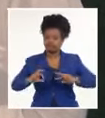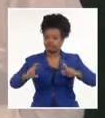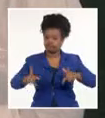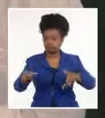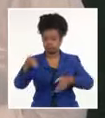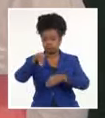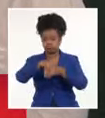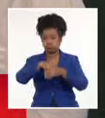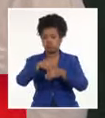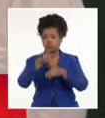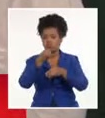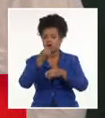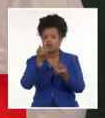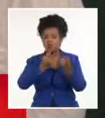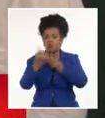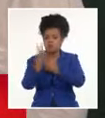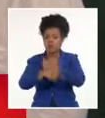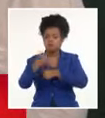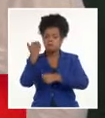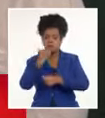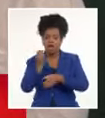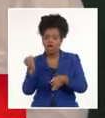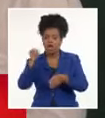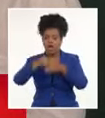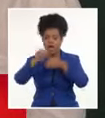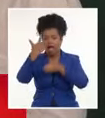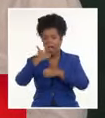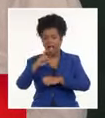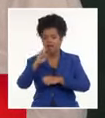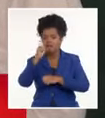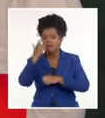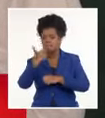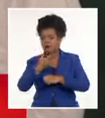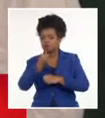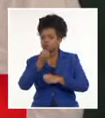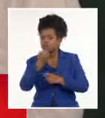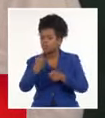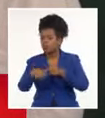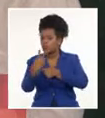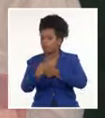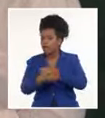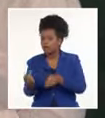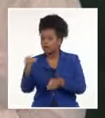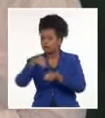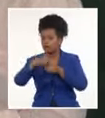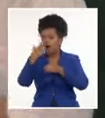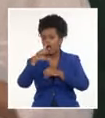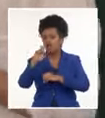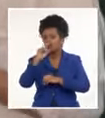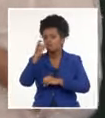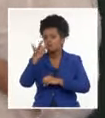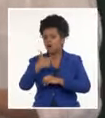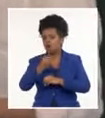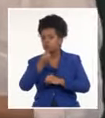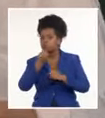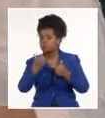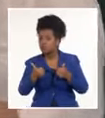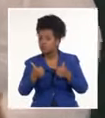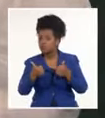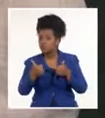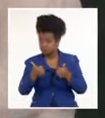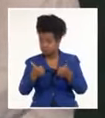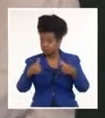otros países al ALBA? ¿Qué posibilidades hay de esto, tanto en lo formal, o sea, que el pedido haya sido